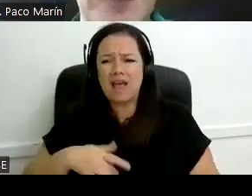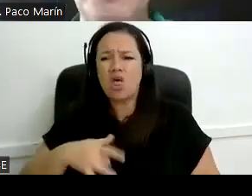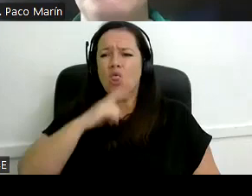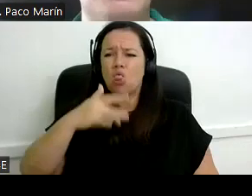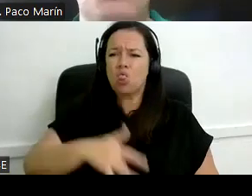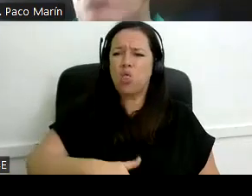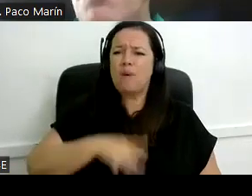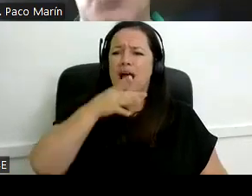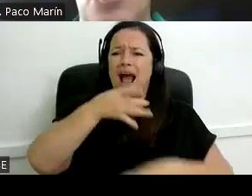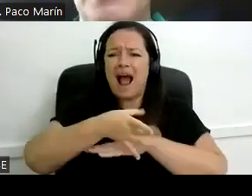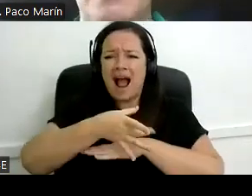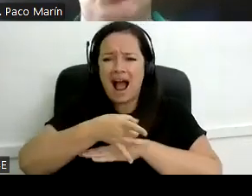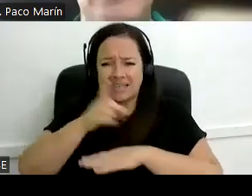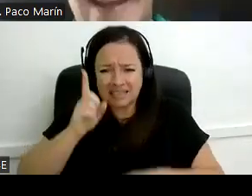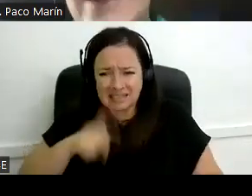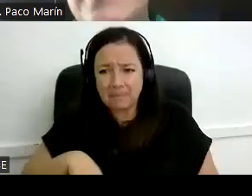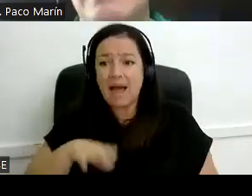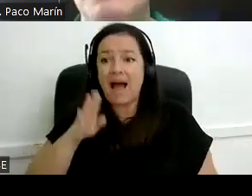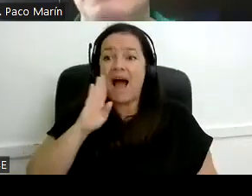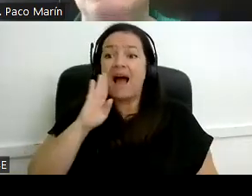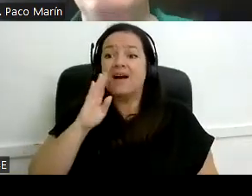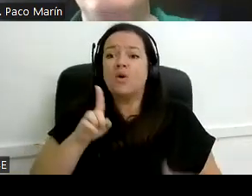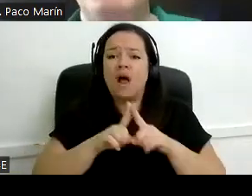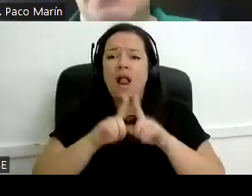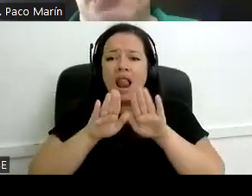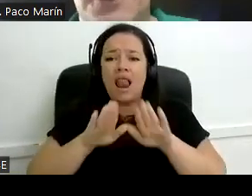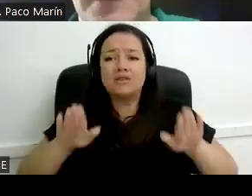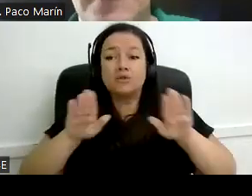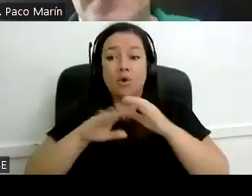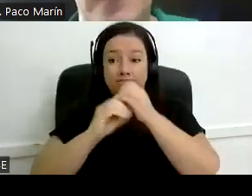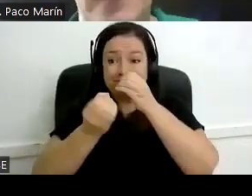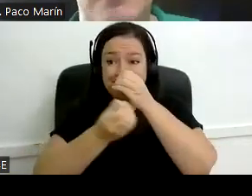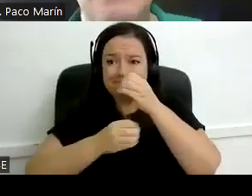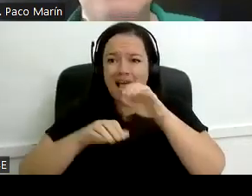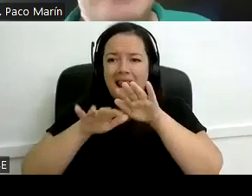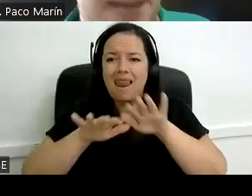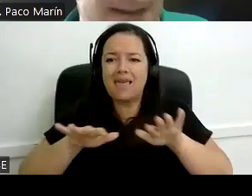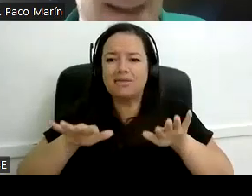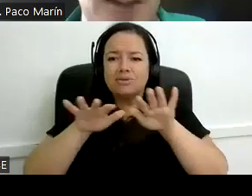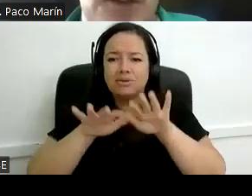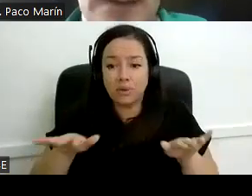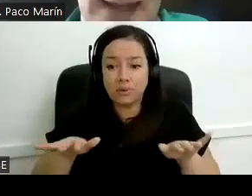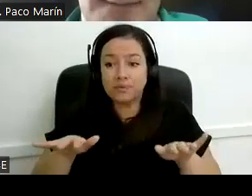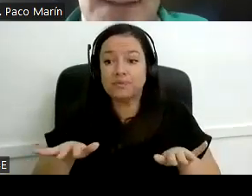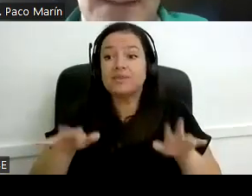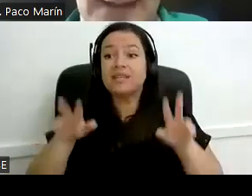acumulación de gases, por lo mismo que comentábamos, un enlentecimiento de la función digestiva. Y a nivel del